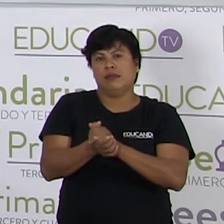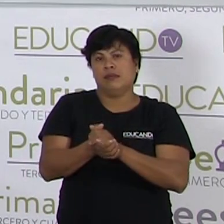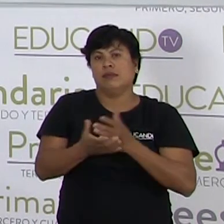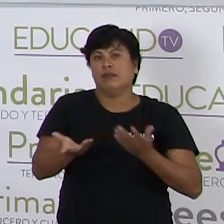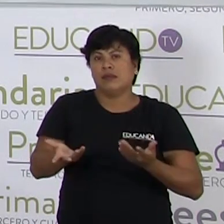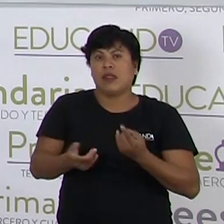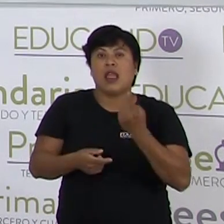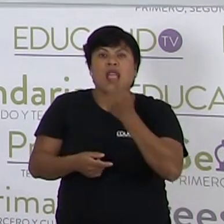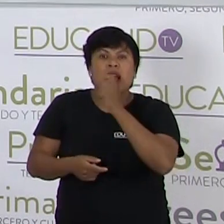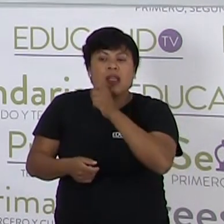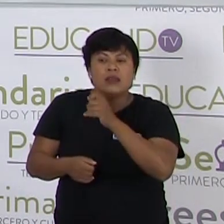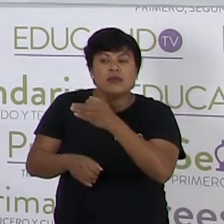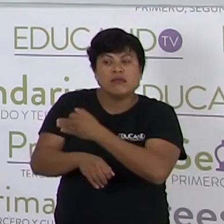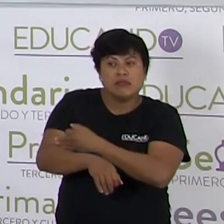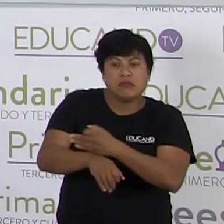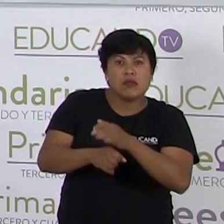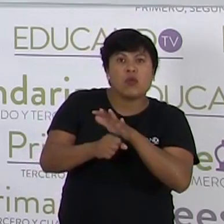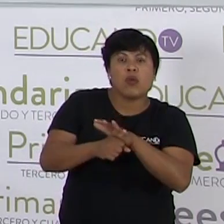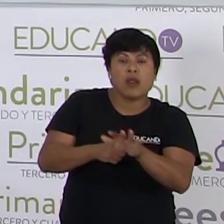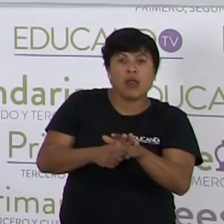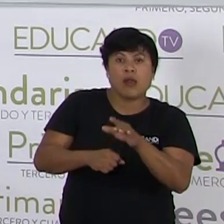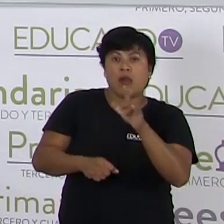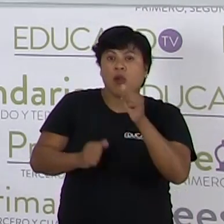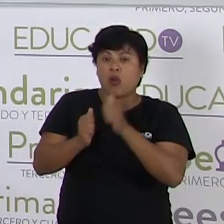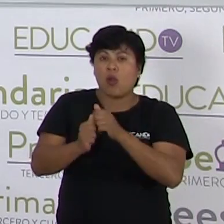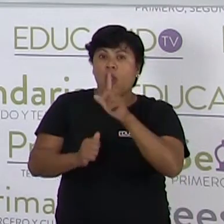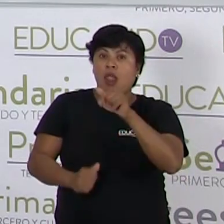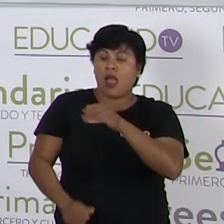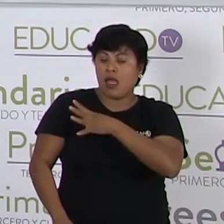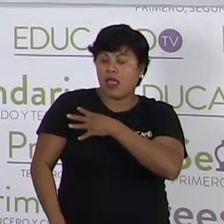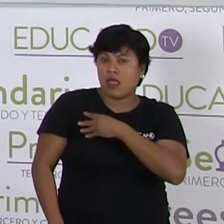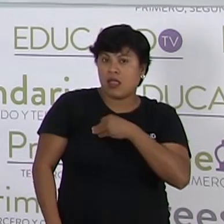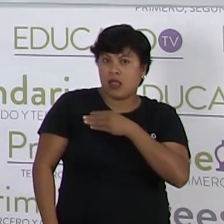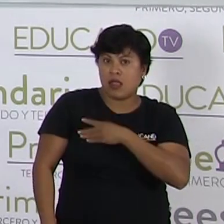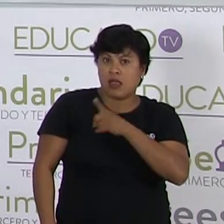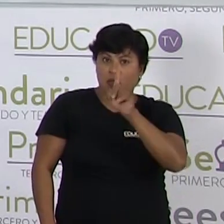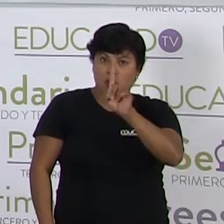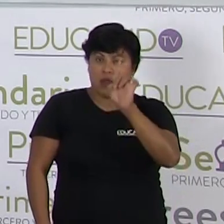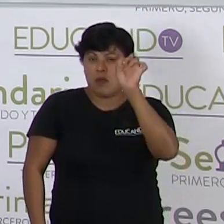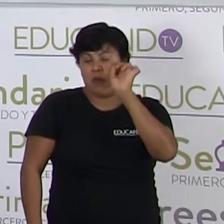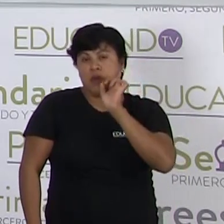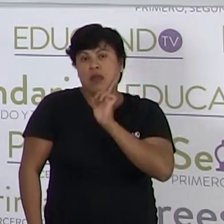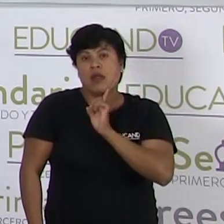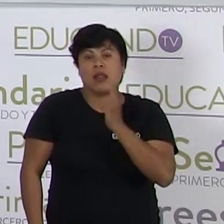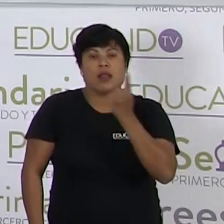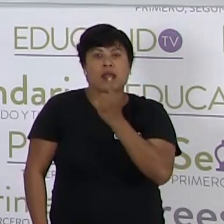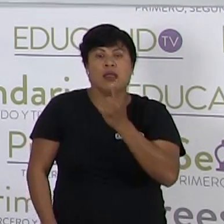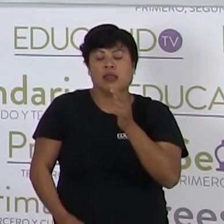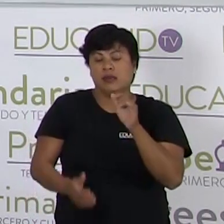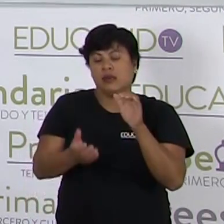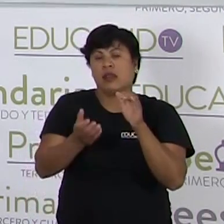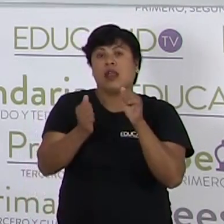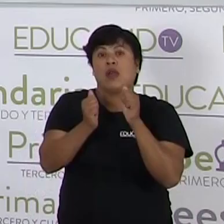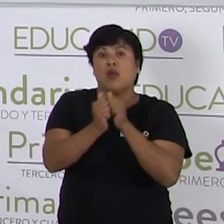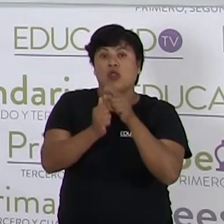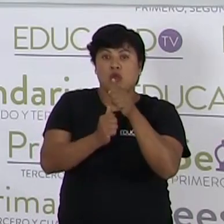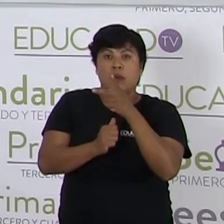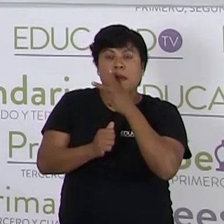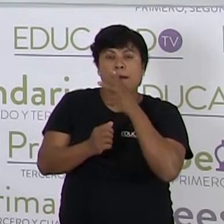¿Qué parentesco tendrás con la hija de una dama que está con tu papá